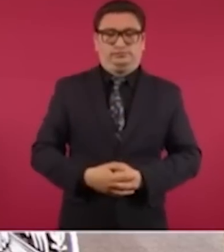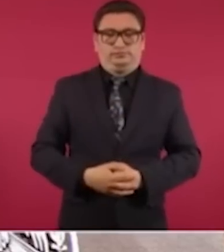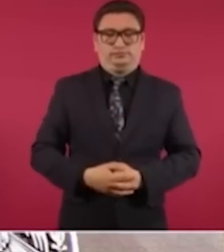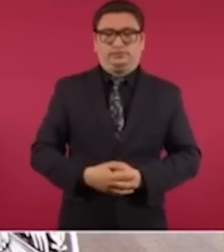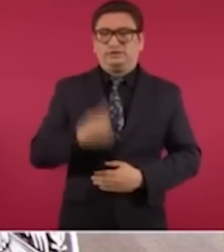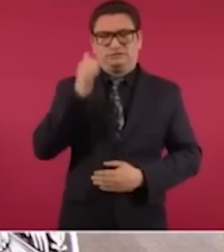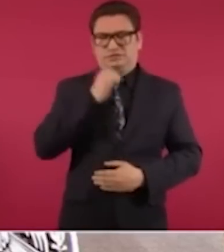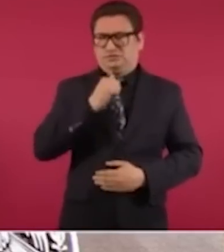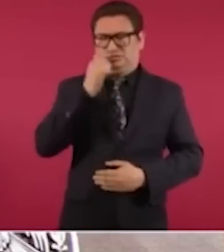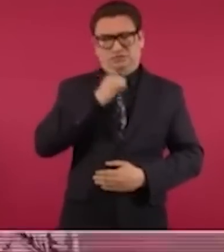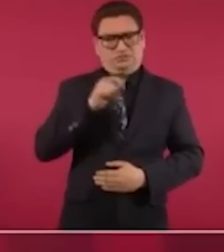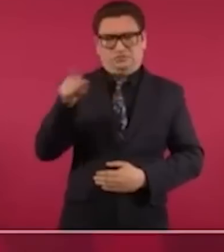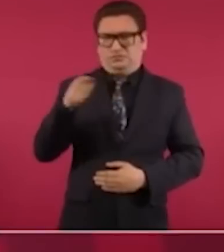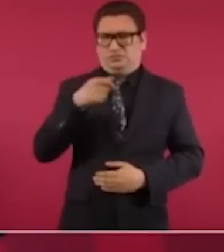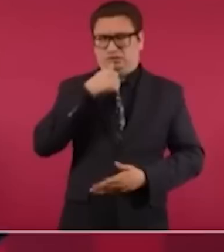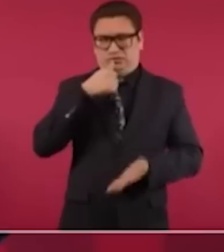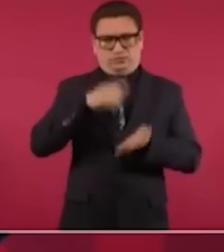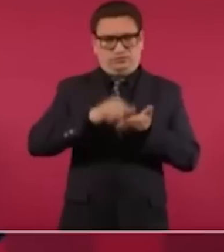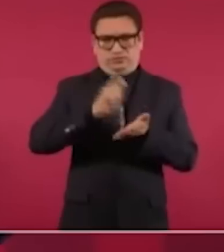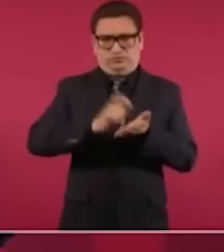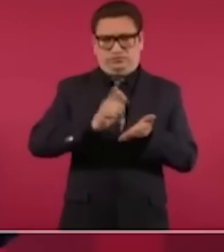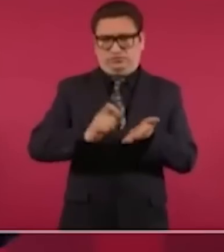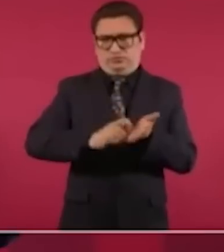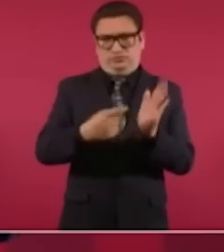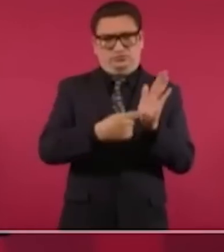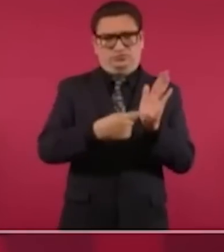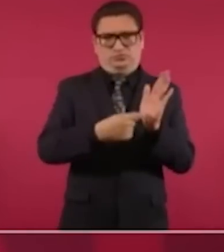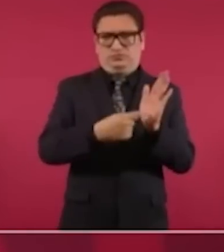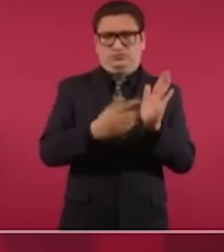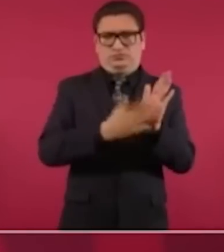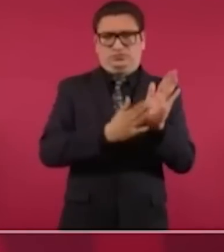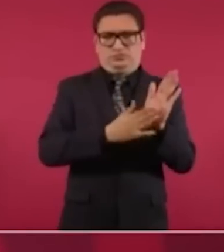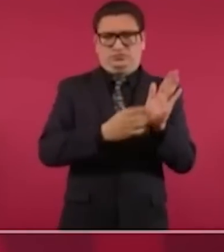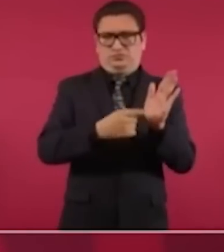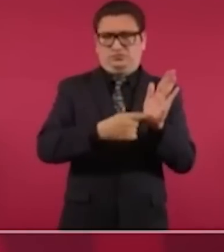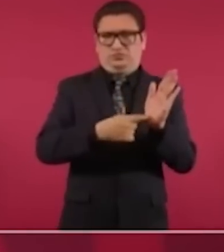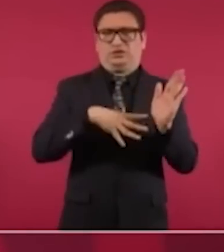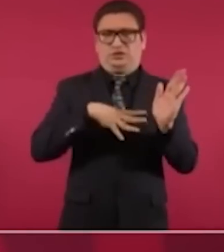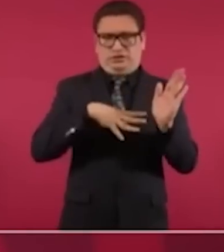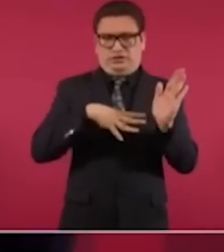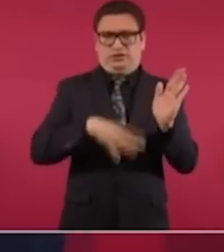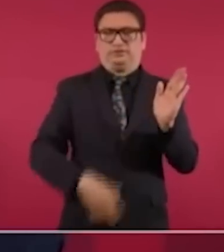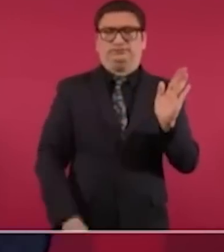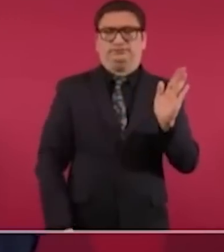siempre en sus cartas lo tengo